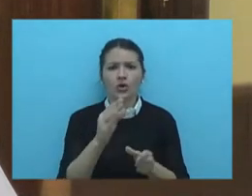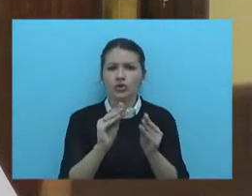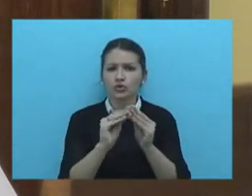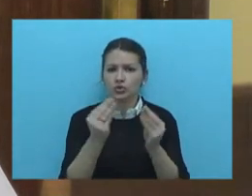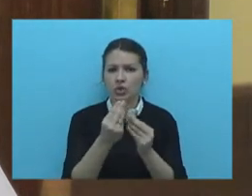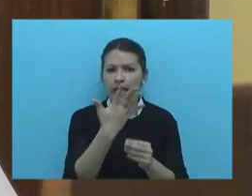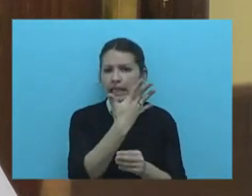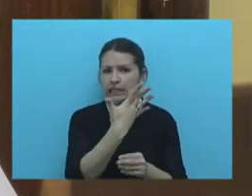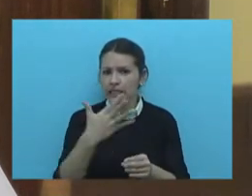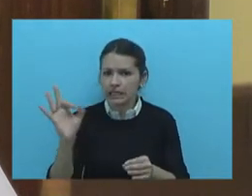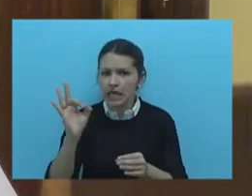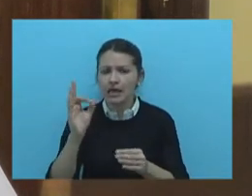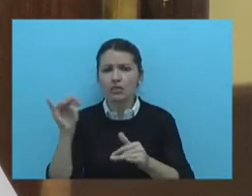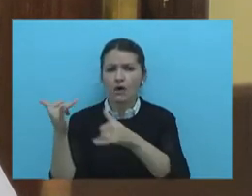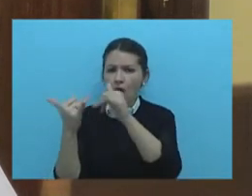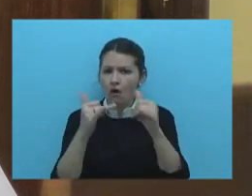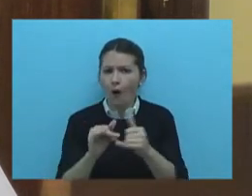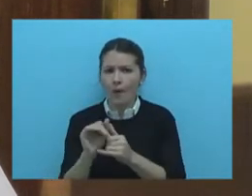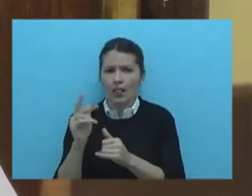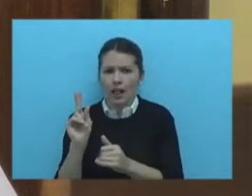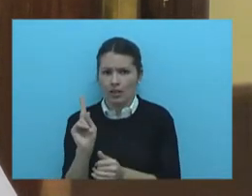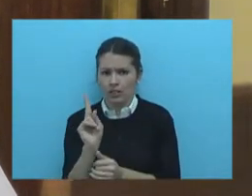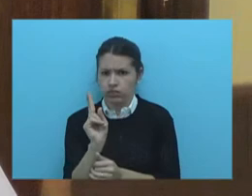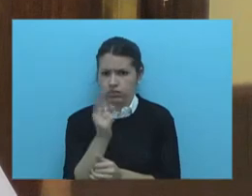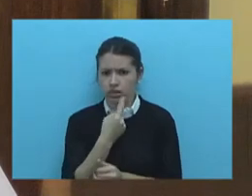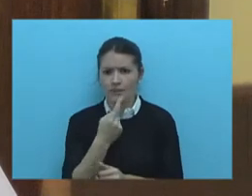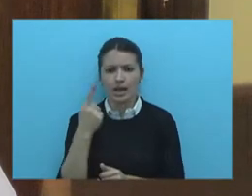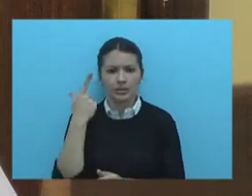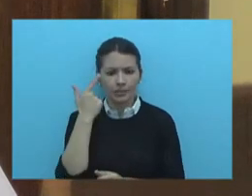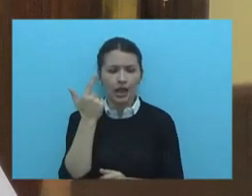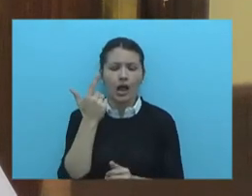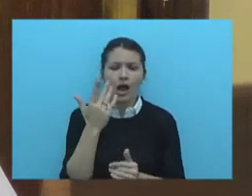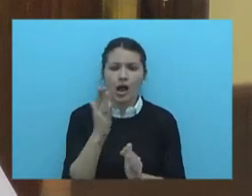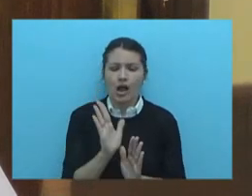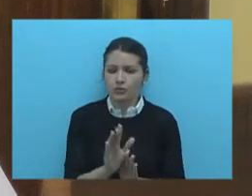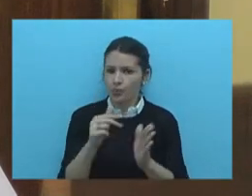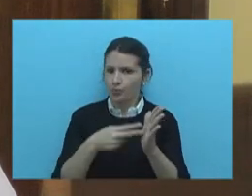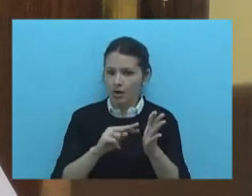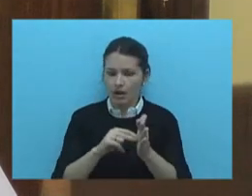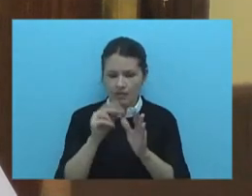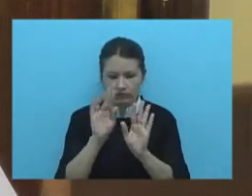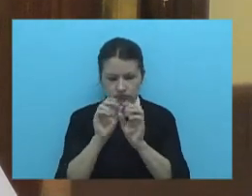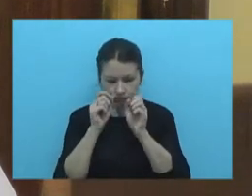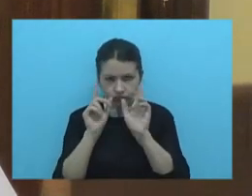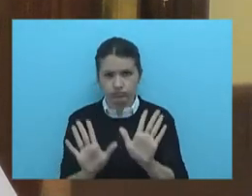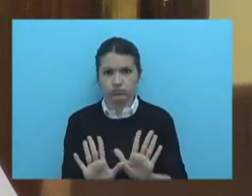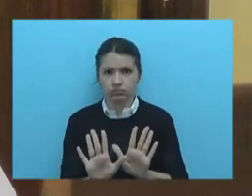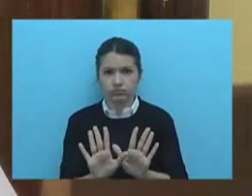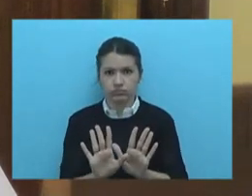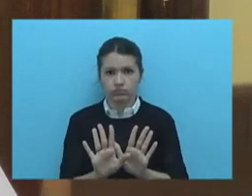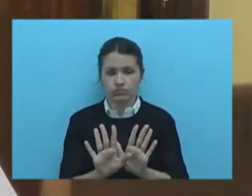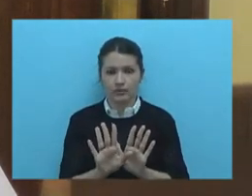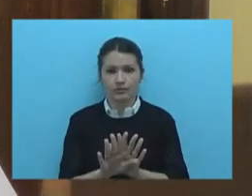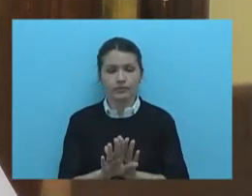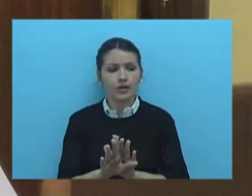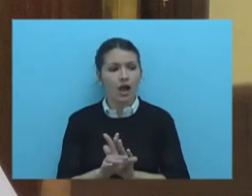Esto es una problemática bastante grande que, lejos de disminuir, está yendo en aumento. Digamos, con este proyecto